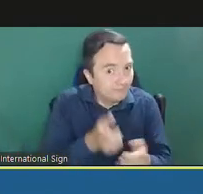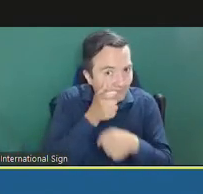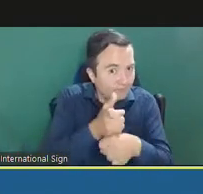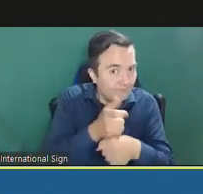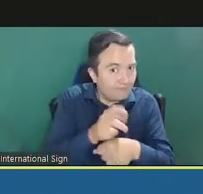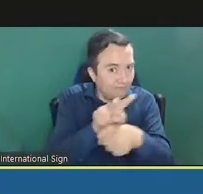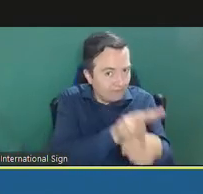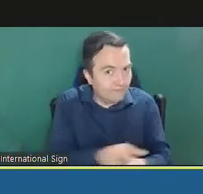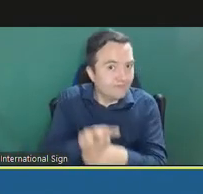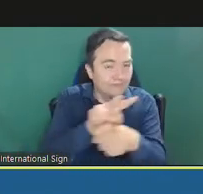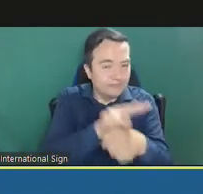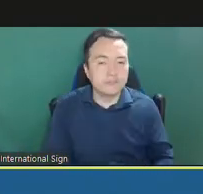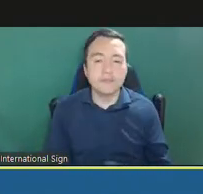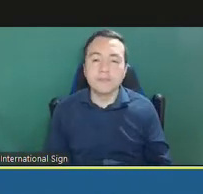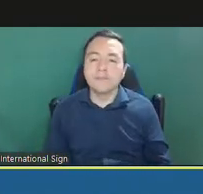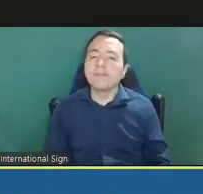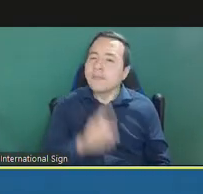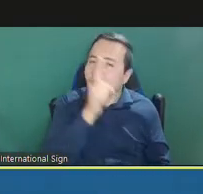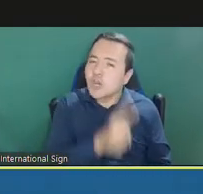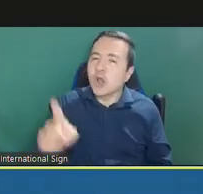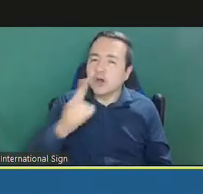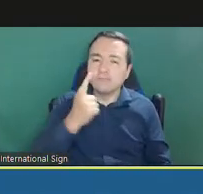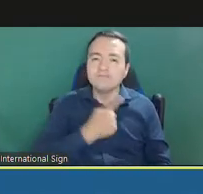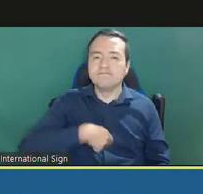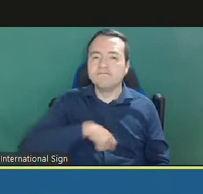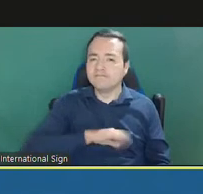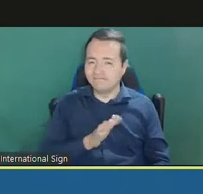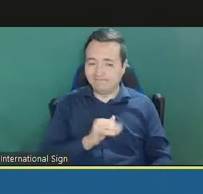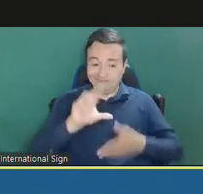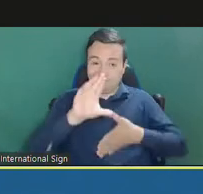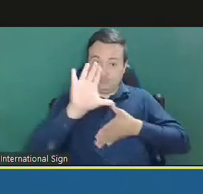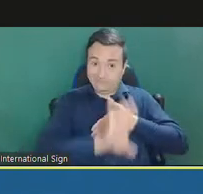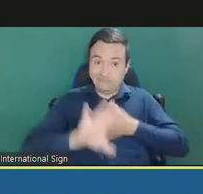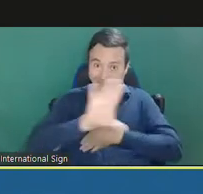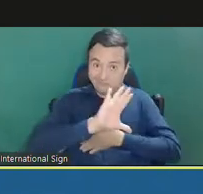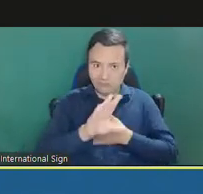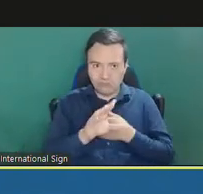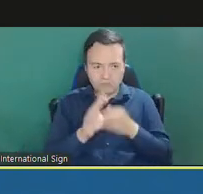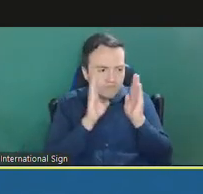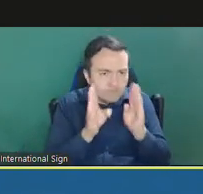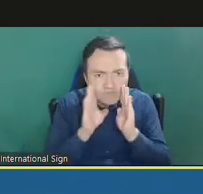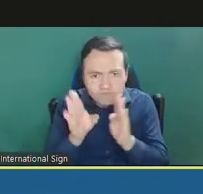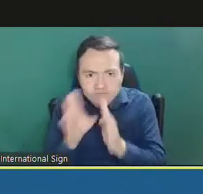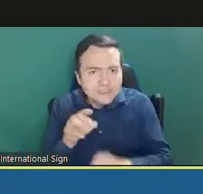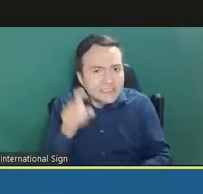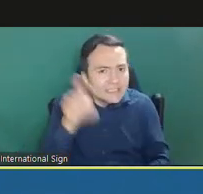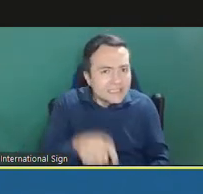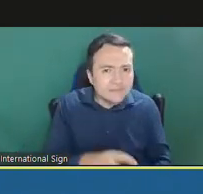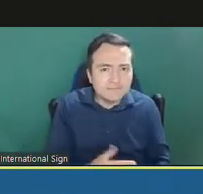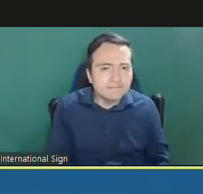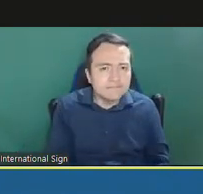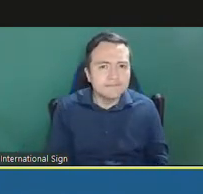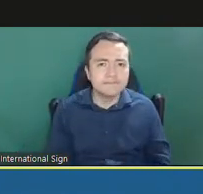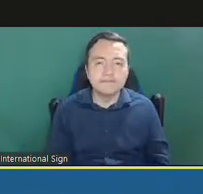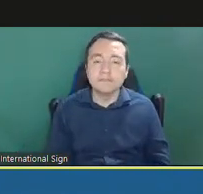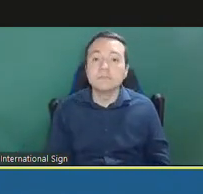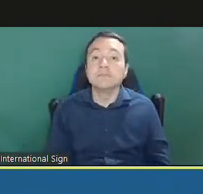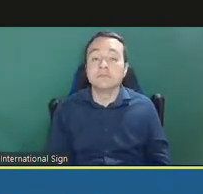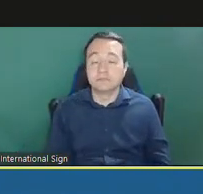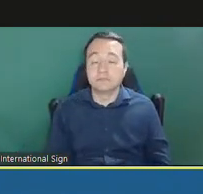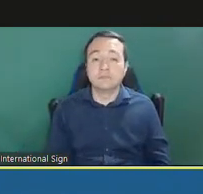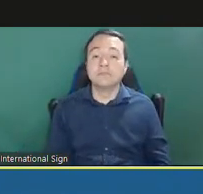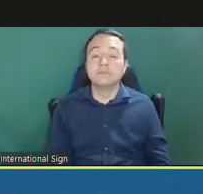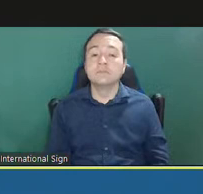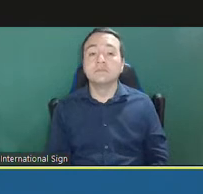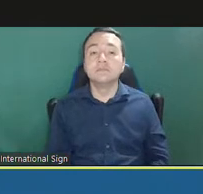otro desafío al que nos enfrentamos en las américas que sí bien buscamos la